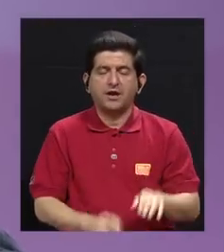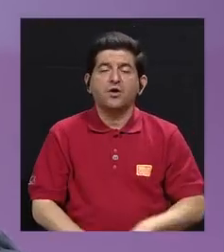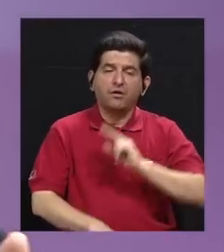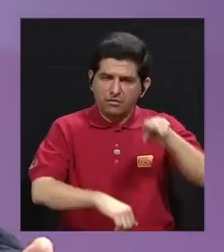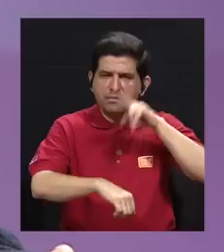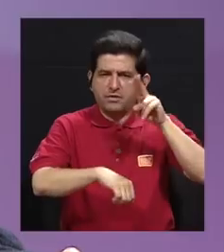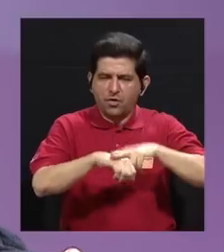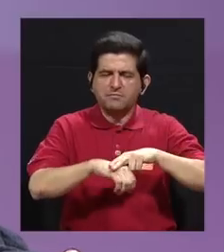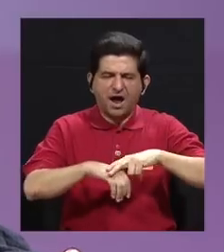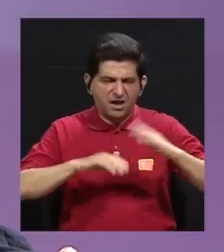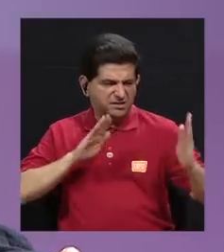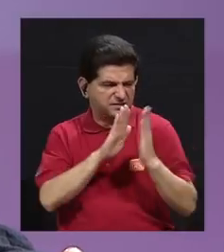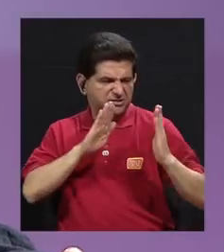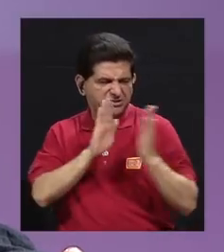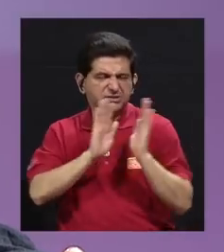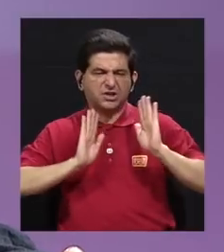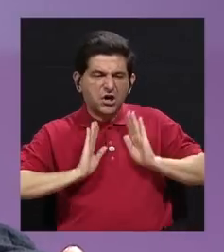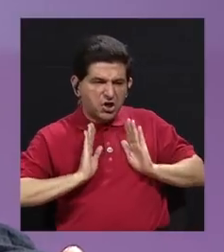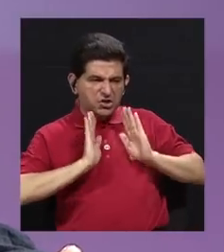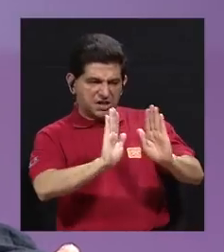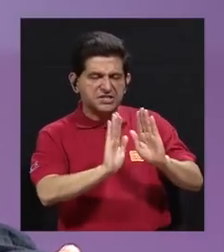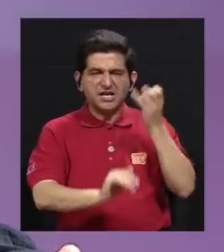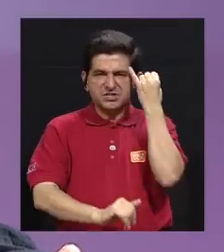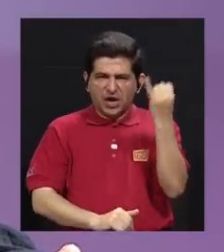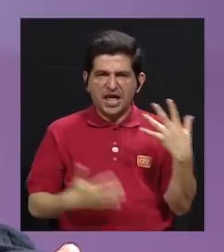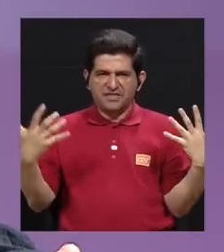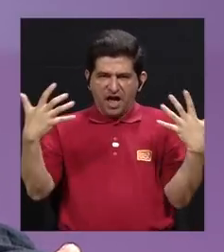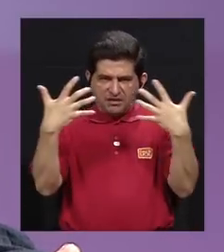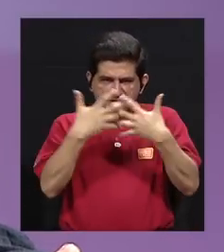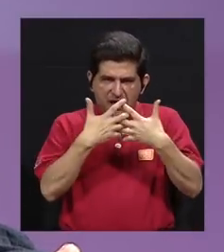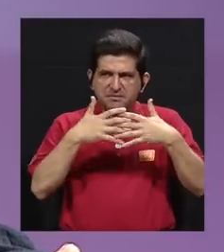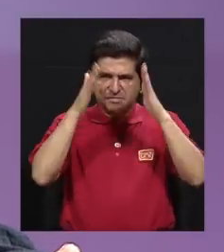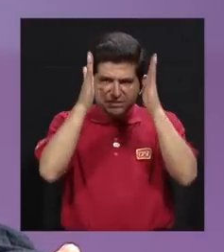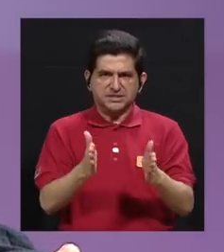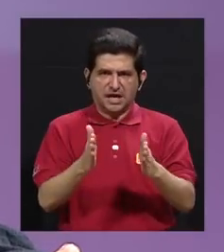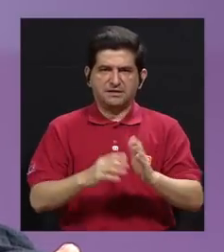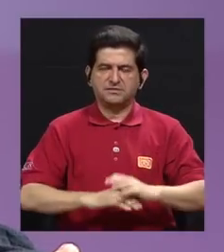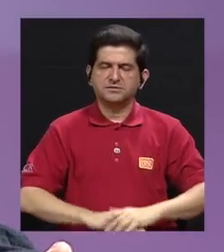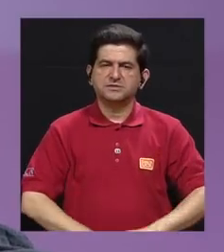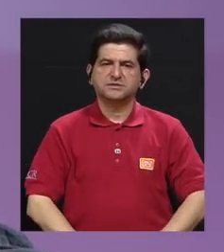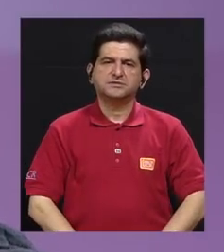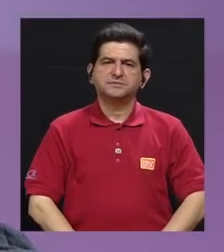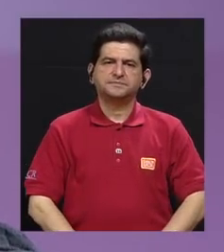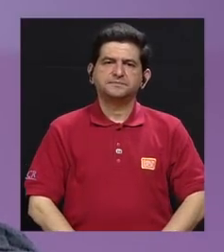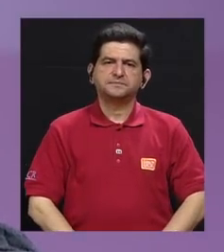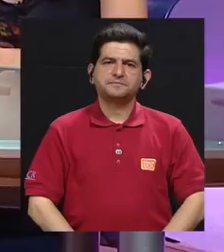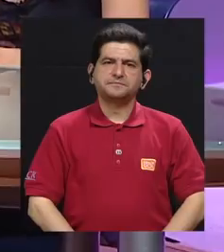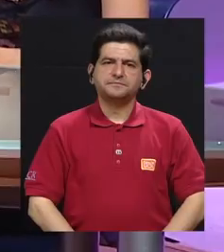Y claro, es natural que haya resistencia y rechazo a la idea de mestizaje, ¿no?